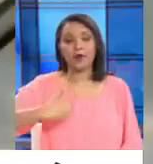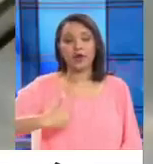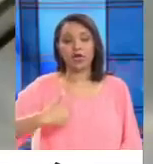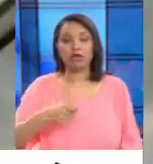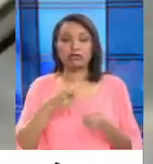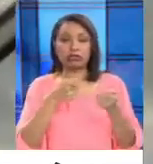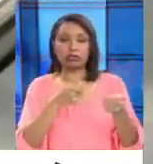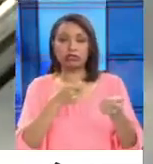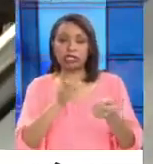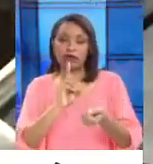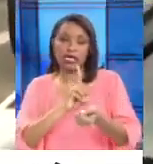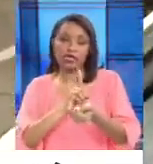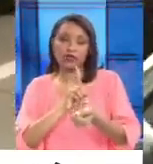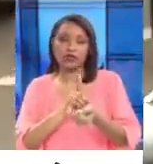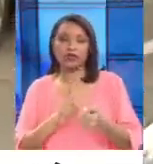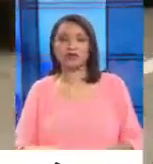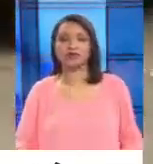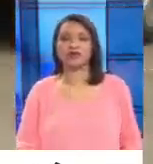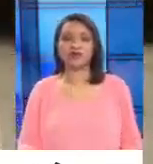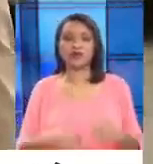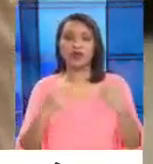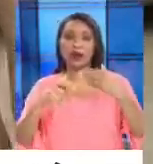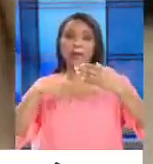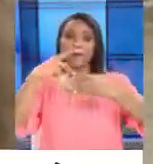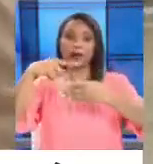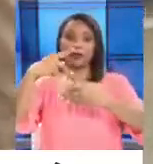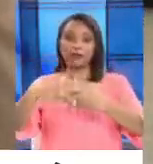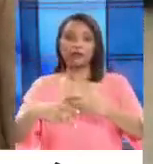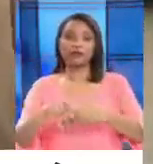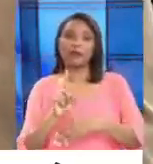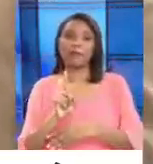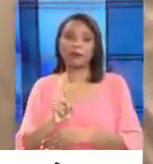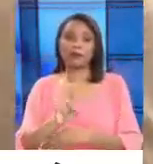excusa médica. Se ha fijado para el próximo